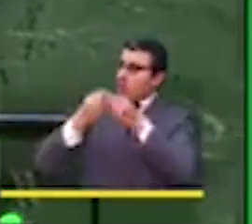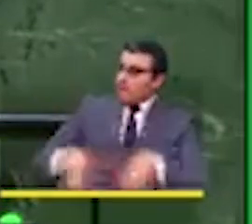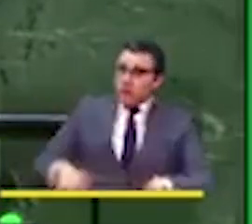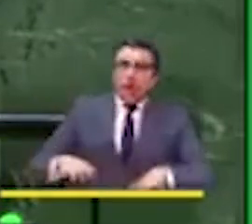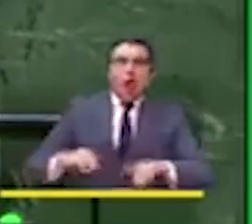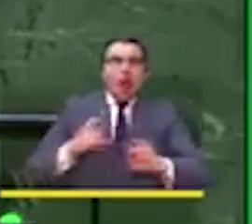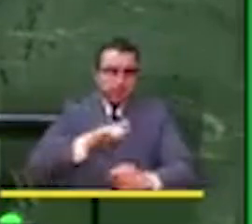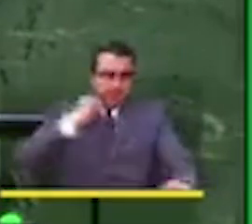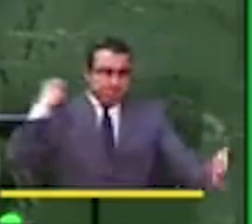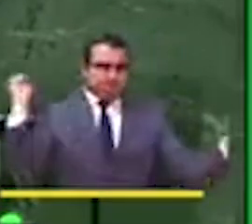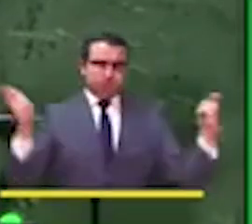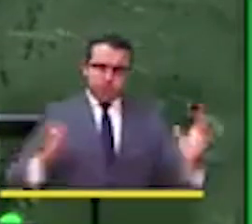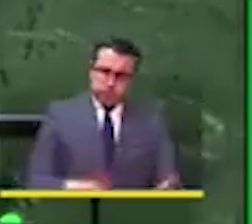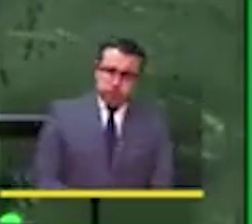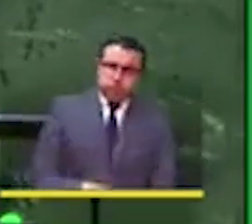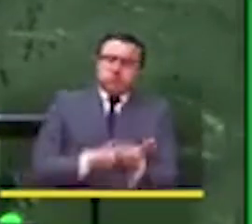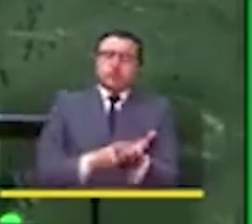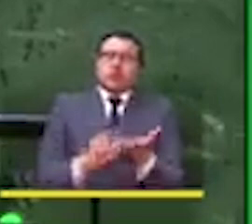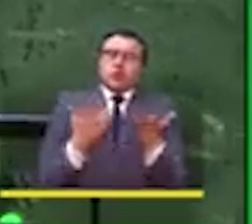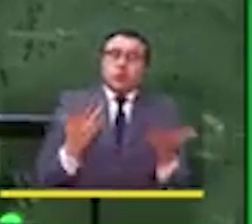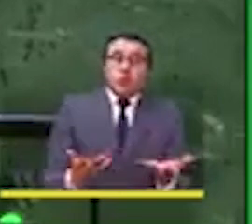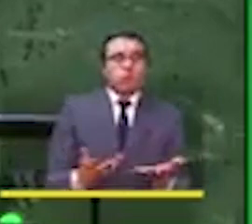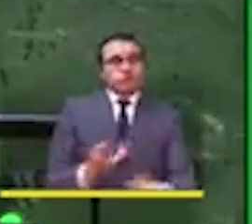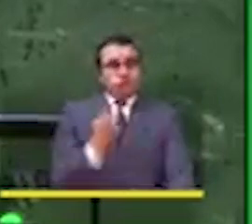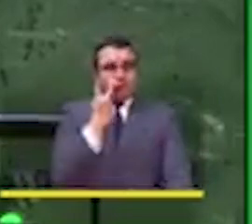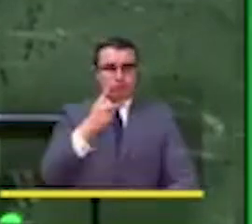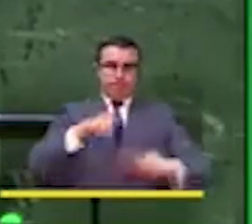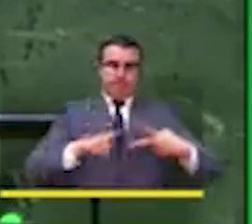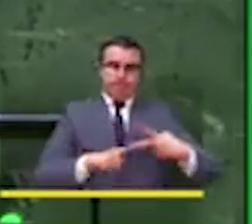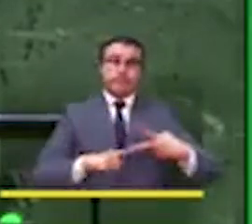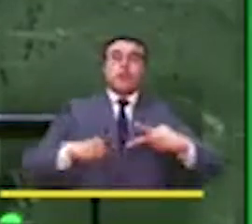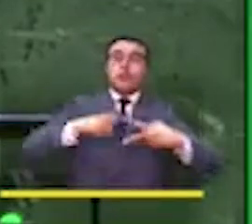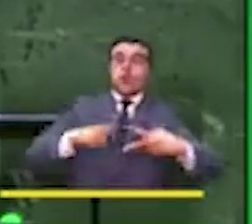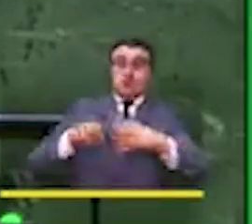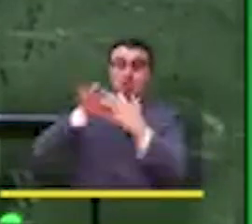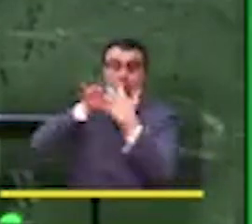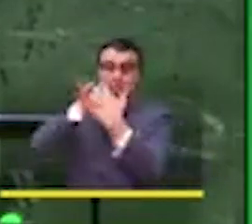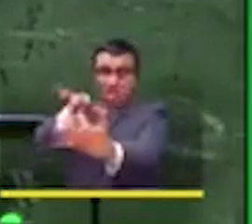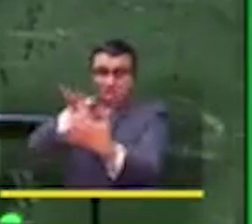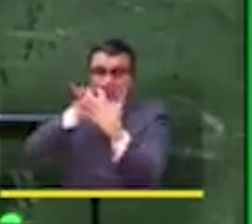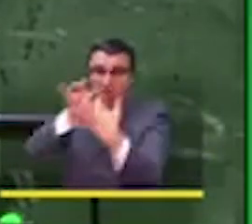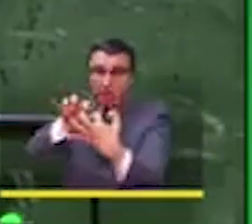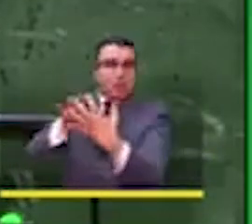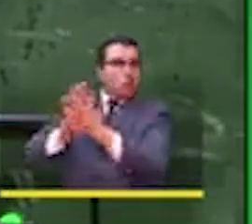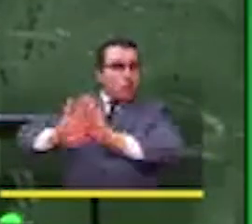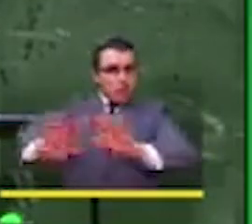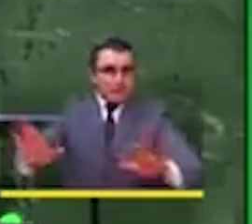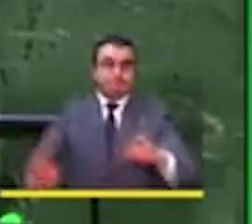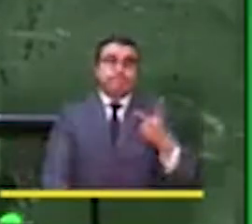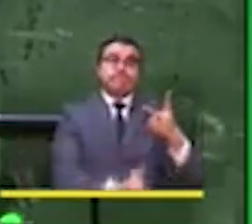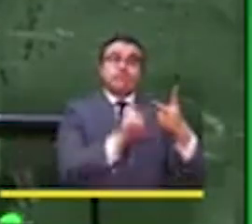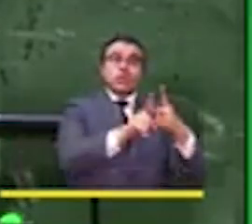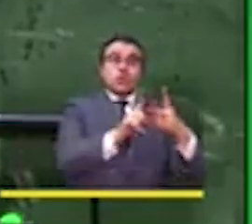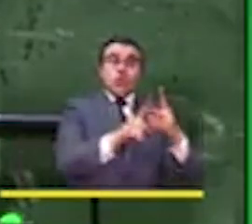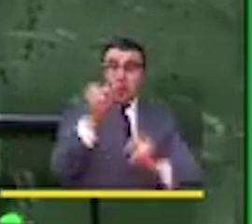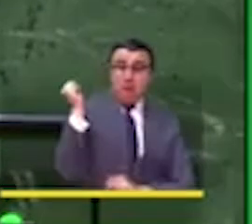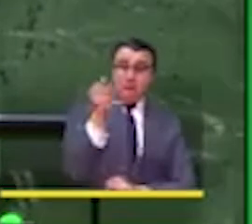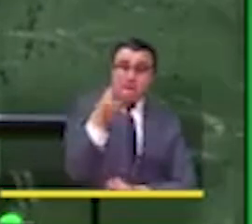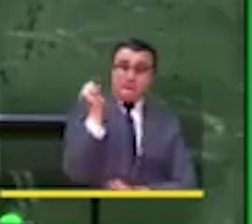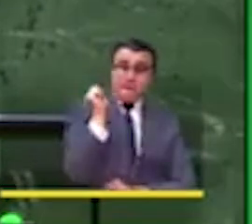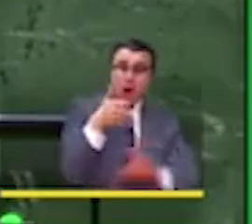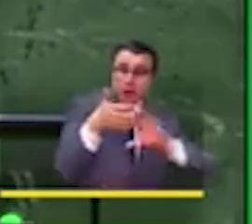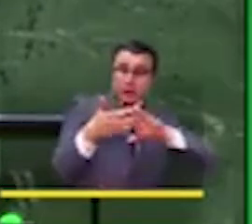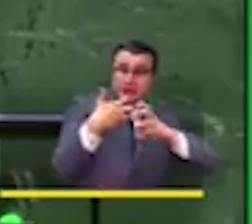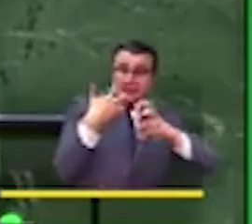simples cosas: acabar la guerra y reformar el sistema financiero mundial. De